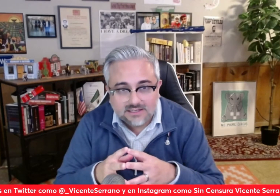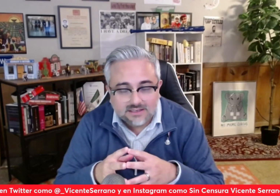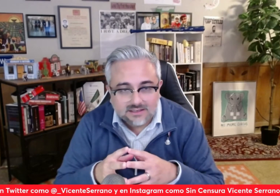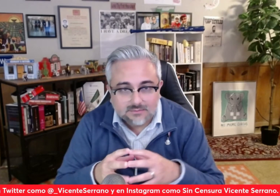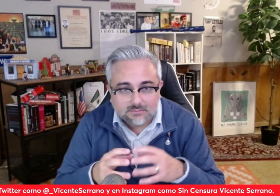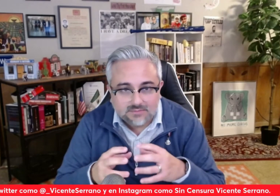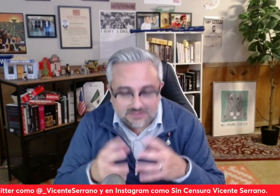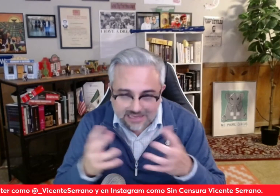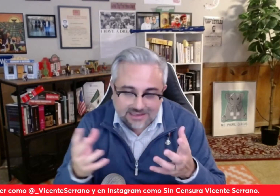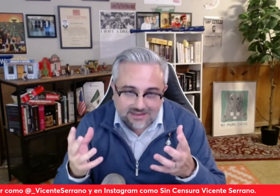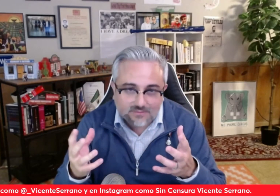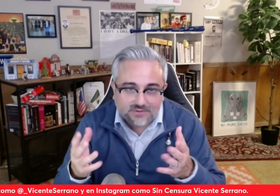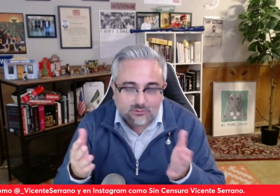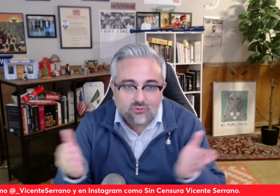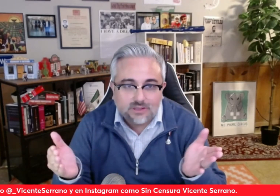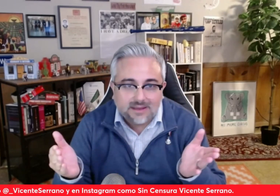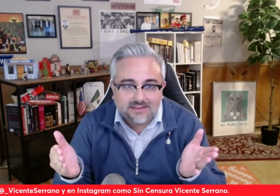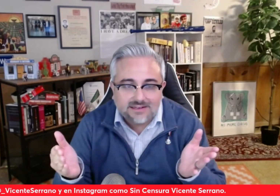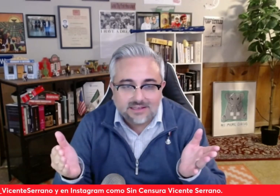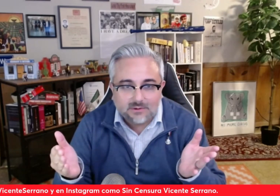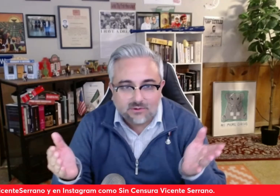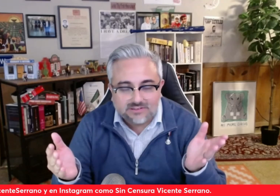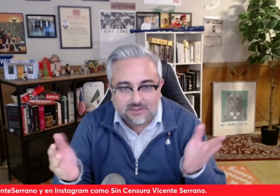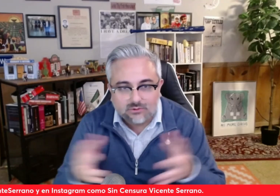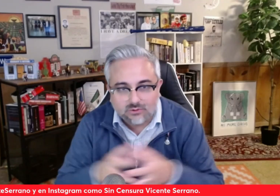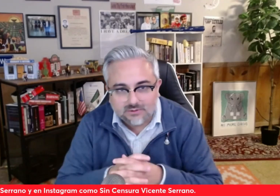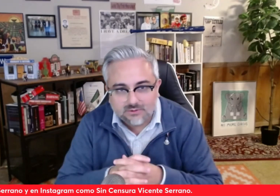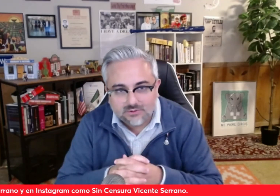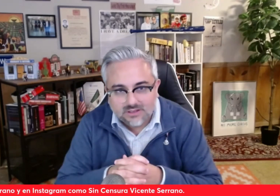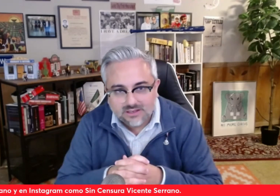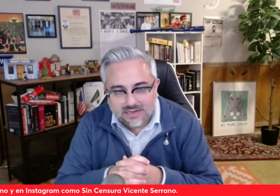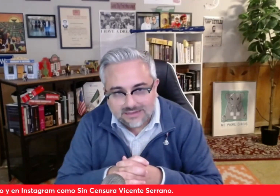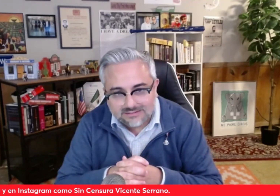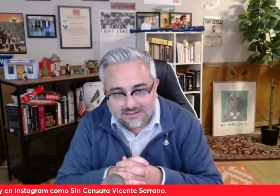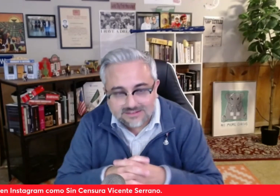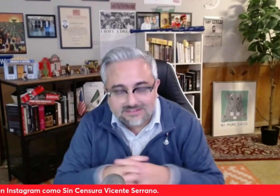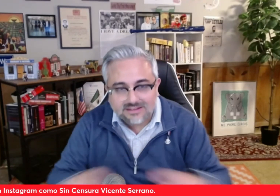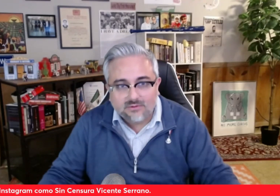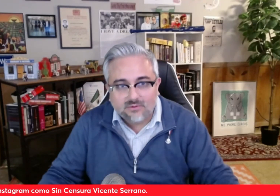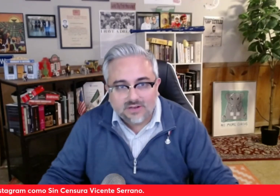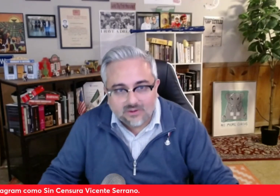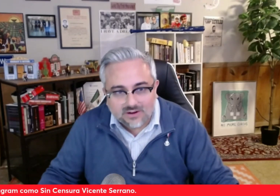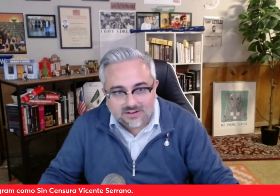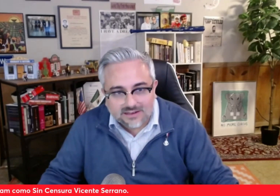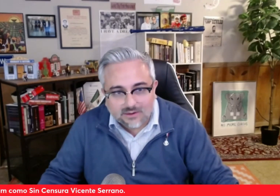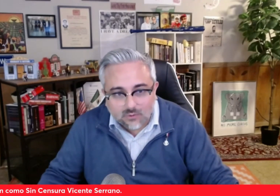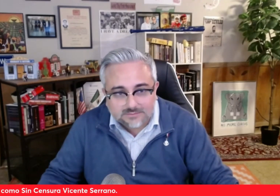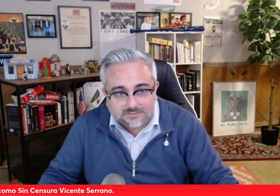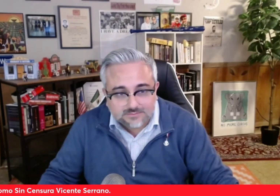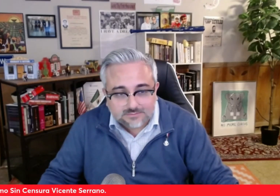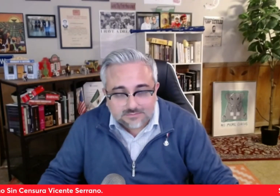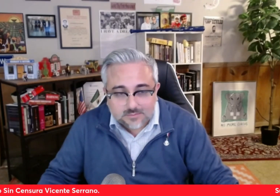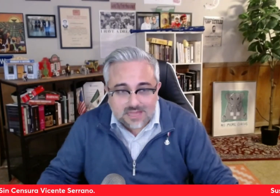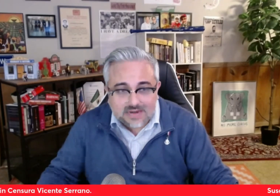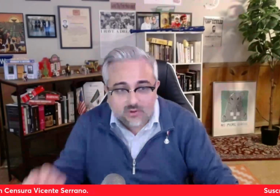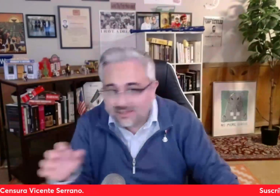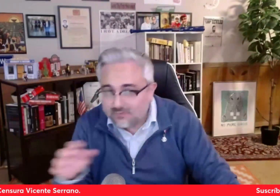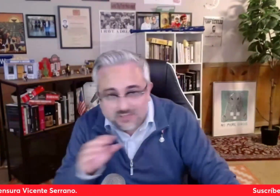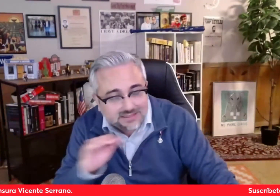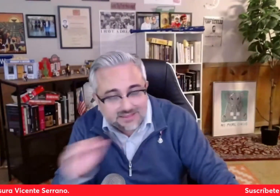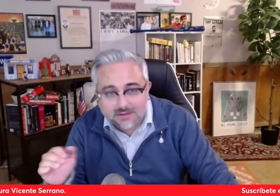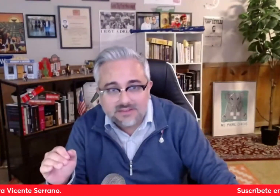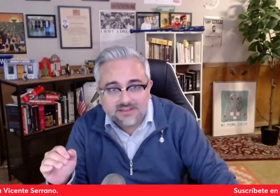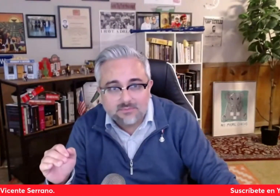Biden, ya que este es un tema que tiene que ver con Estados Unidos, la sentencia de un Genaro García Luna, algo